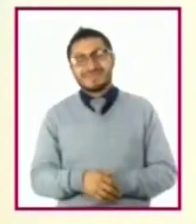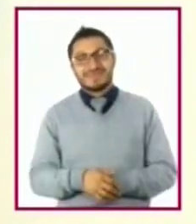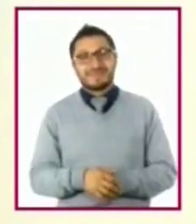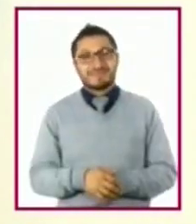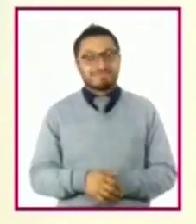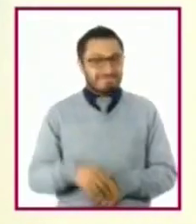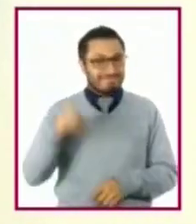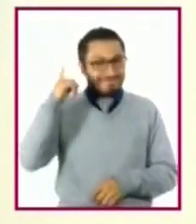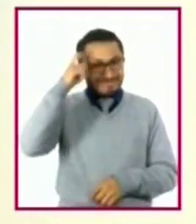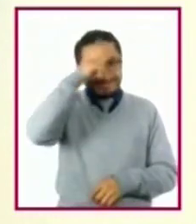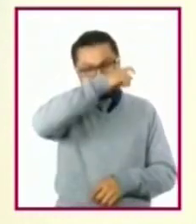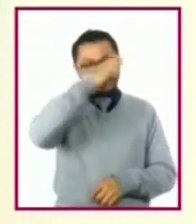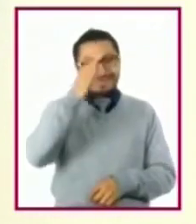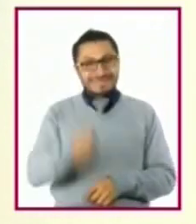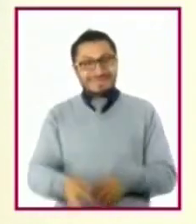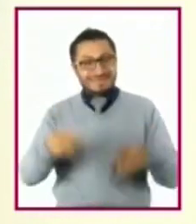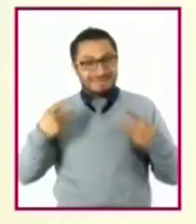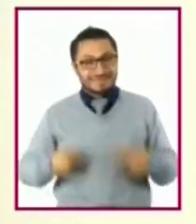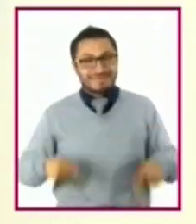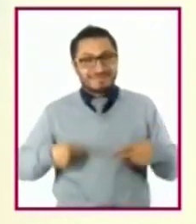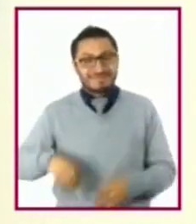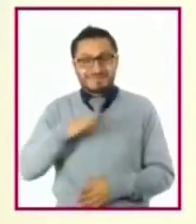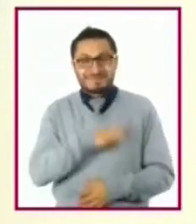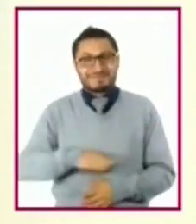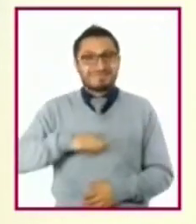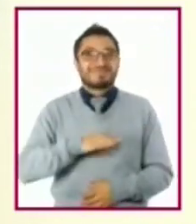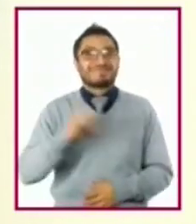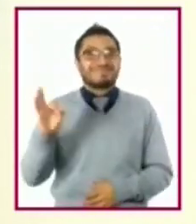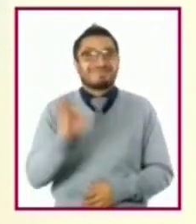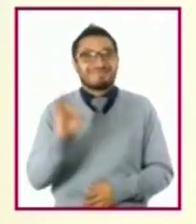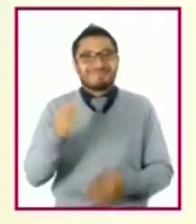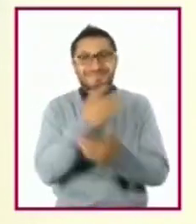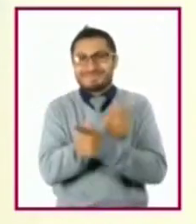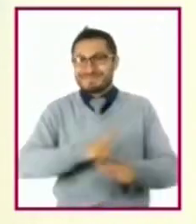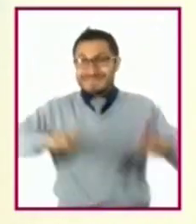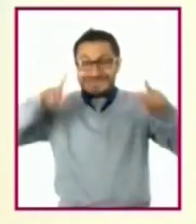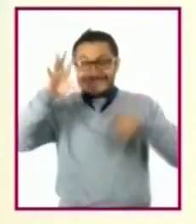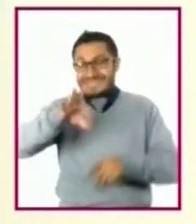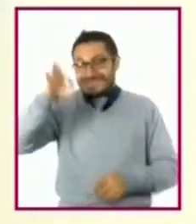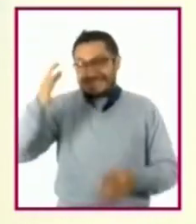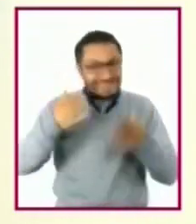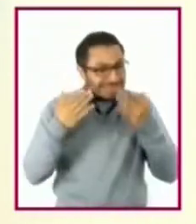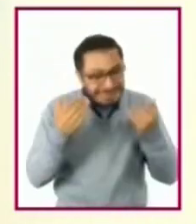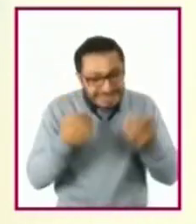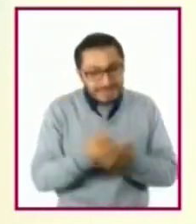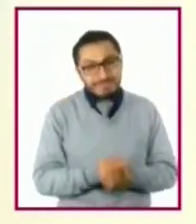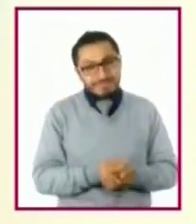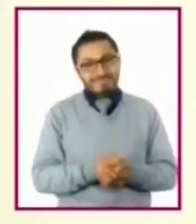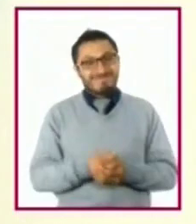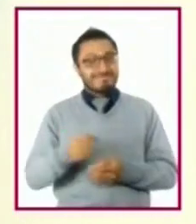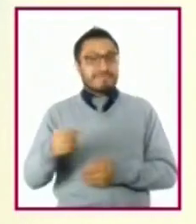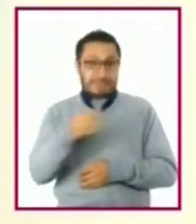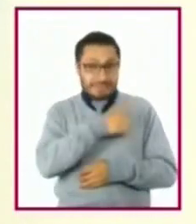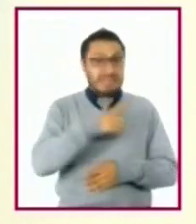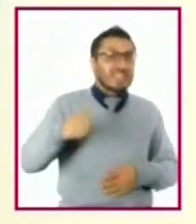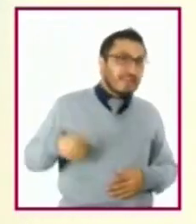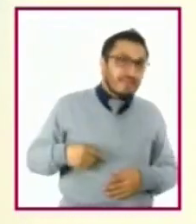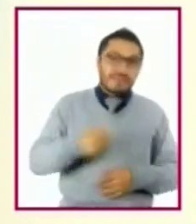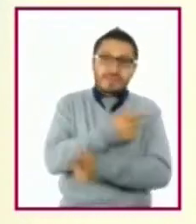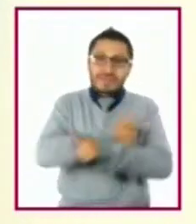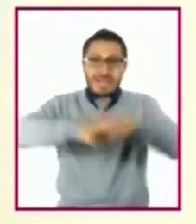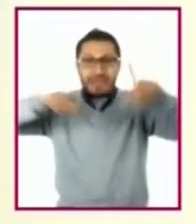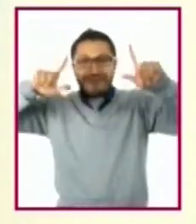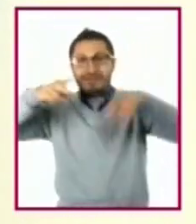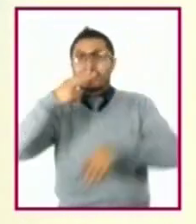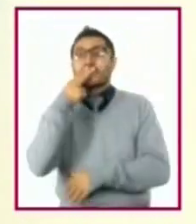ser feliz sin que tenga la libertad de elegir. Para poder hacer lo que nos gusta, deberíamos poder ejercer la libertad